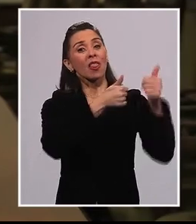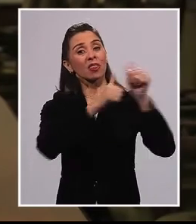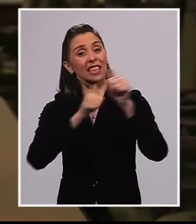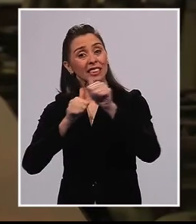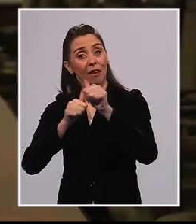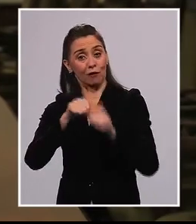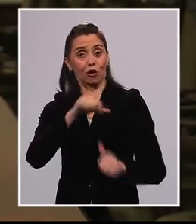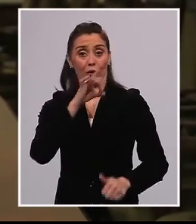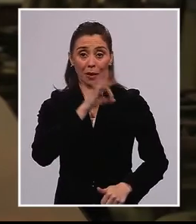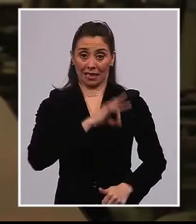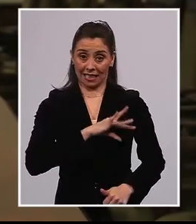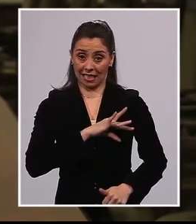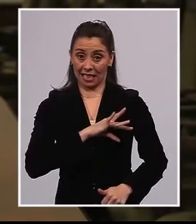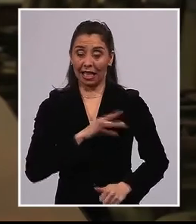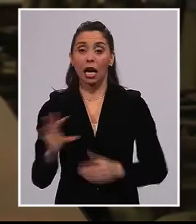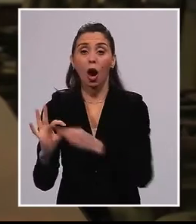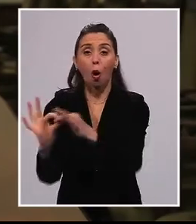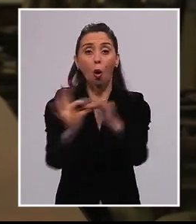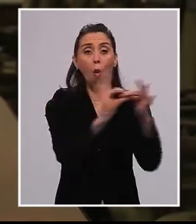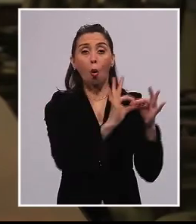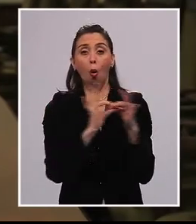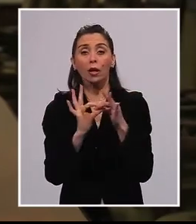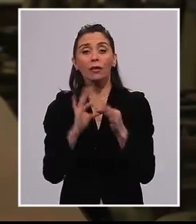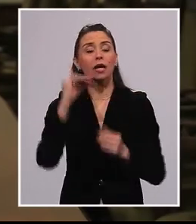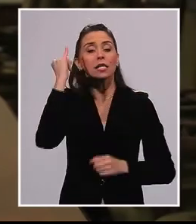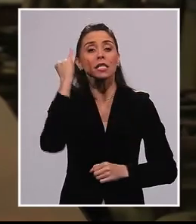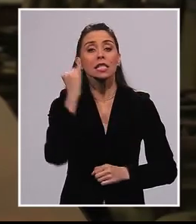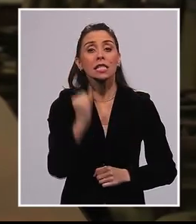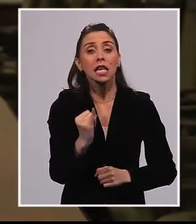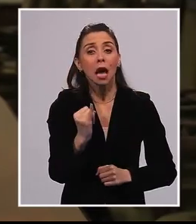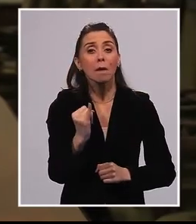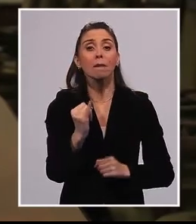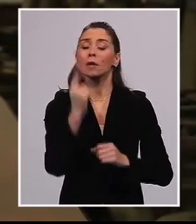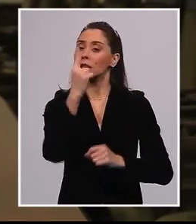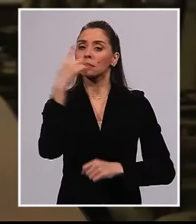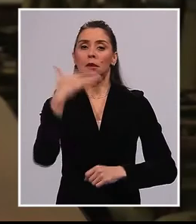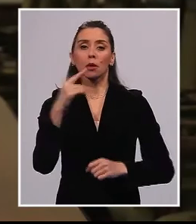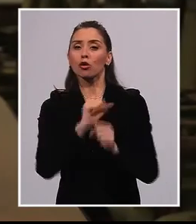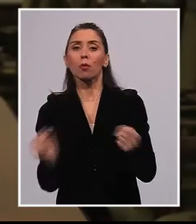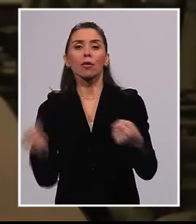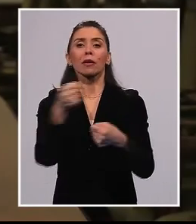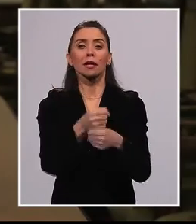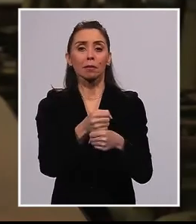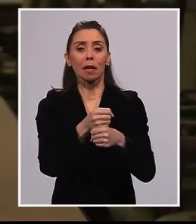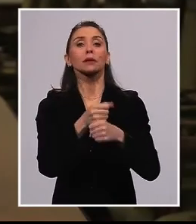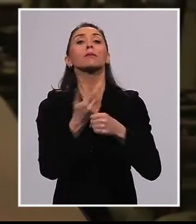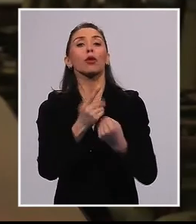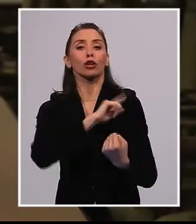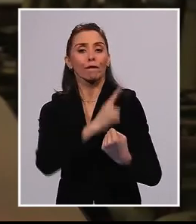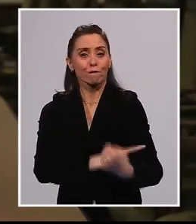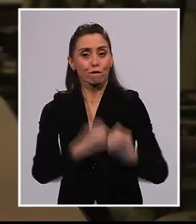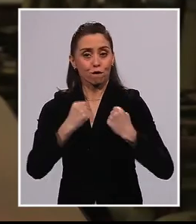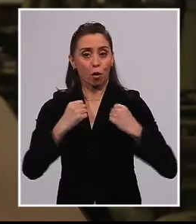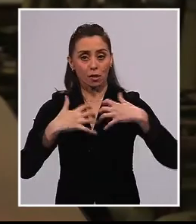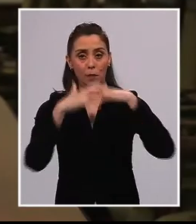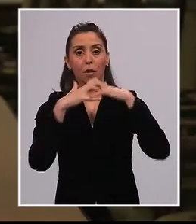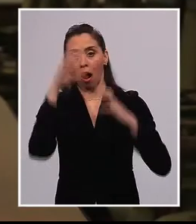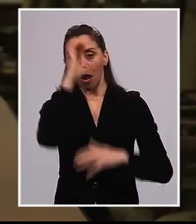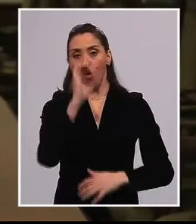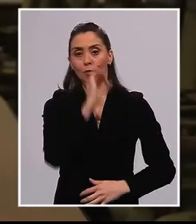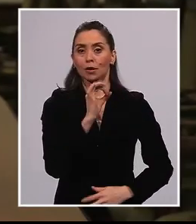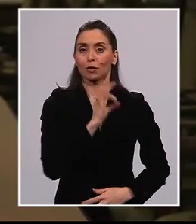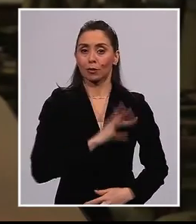que tenemos como país nuestra unidad es siempre un valor insustituible que refuerza y da solidez a nuestras posiciones